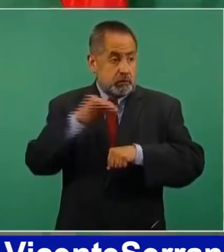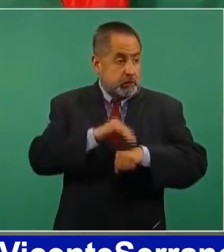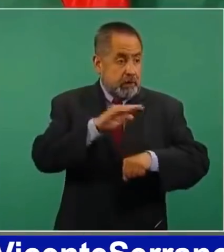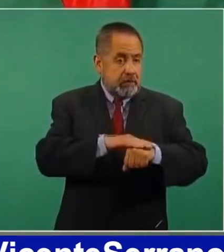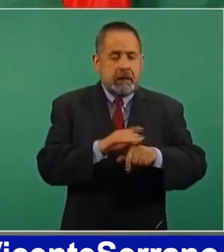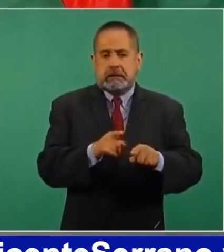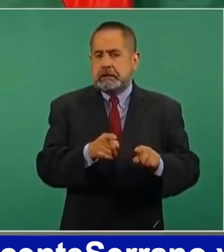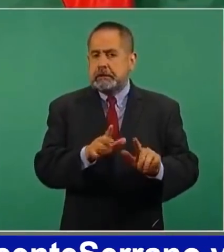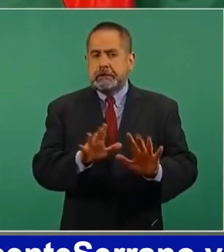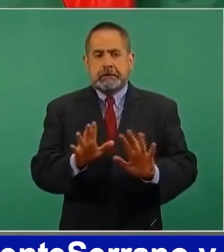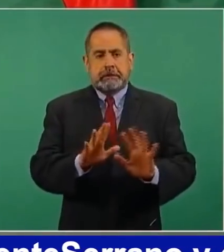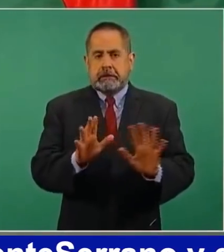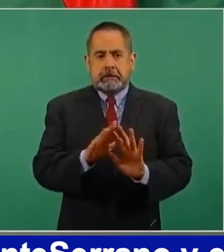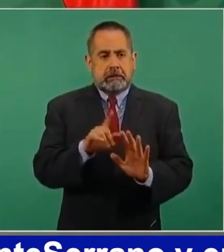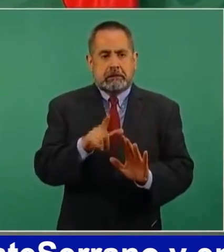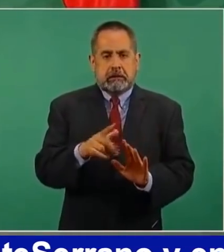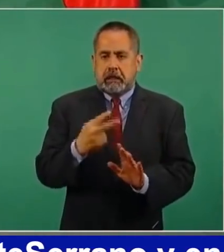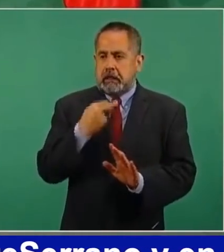lo que no afecte